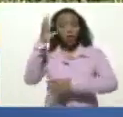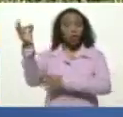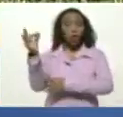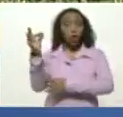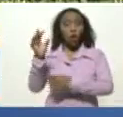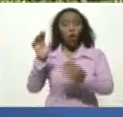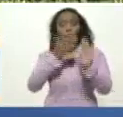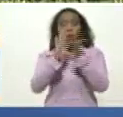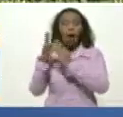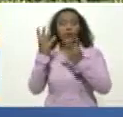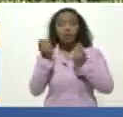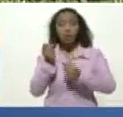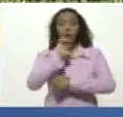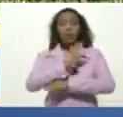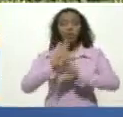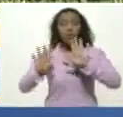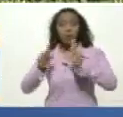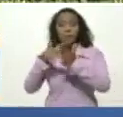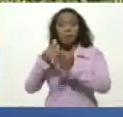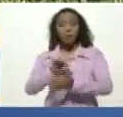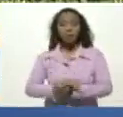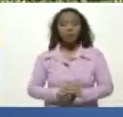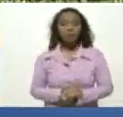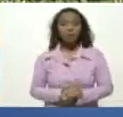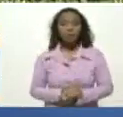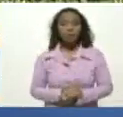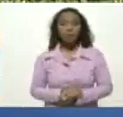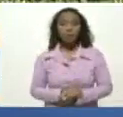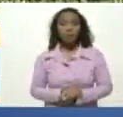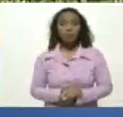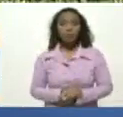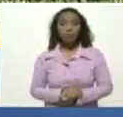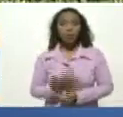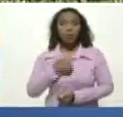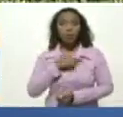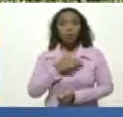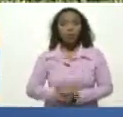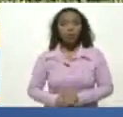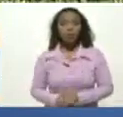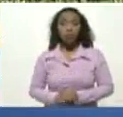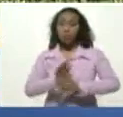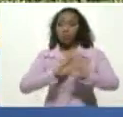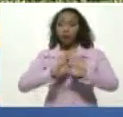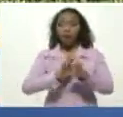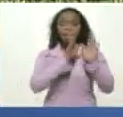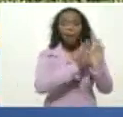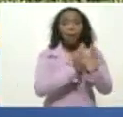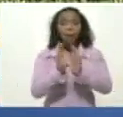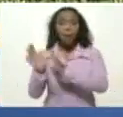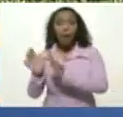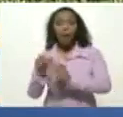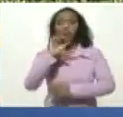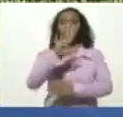número 49.000. Hemos ya ha organizado